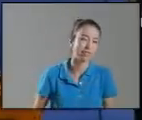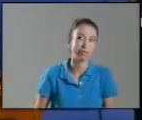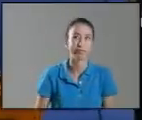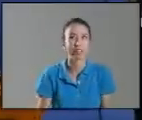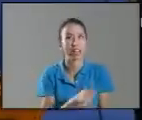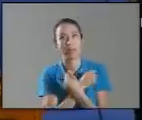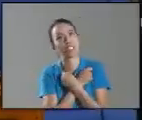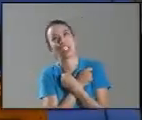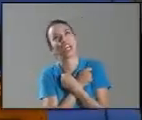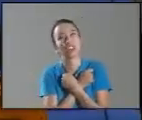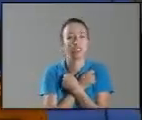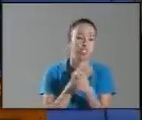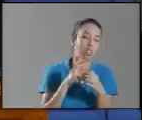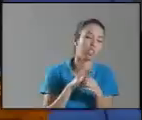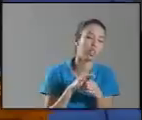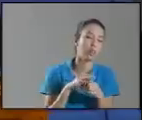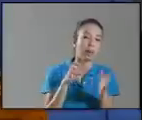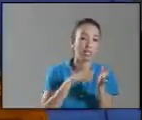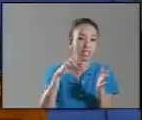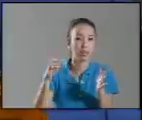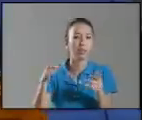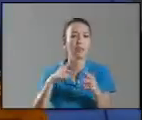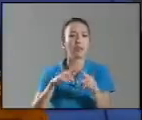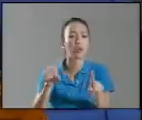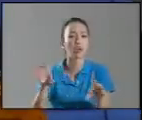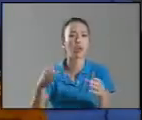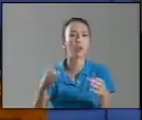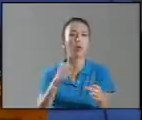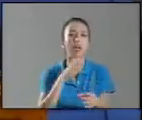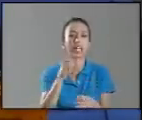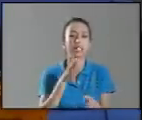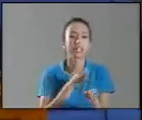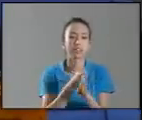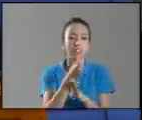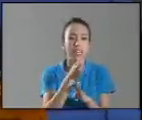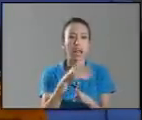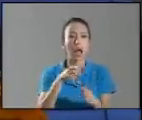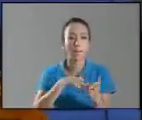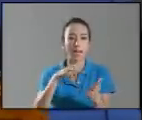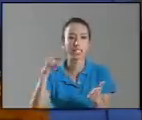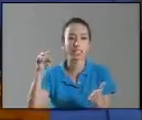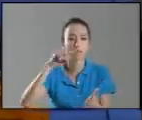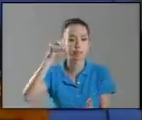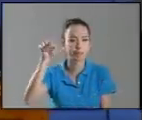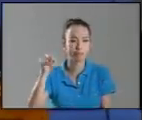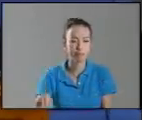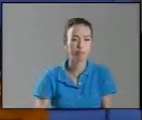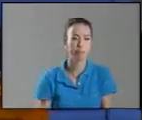¿Y cómo es la fidelidad con el país? Sin caer en aquel nacionalismo absurdo.